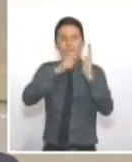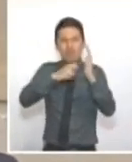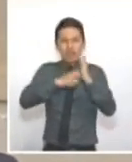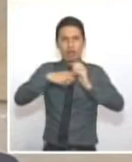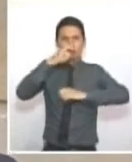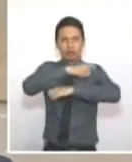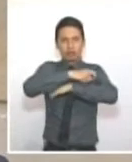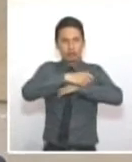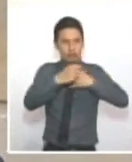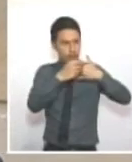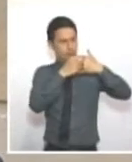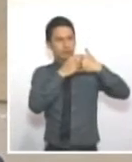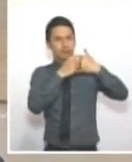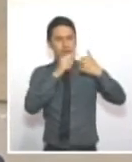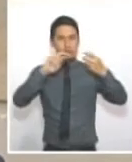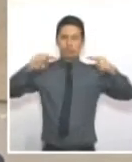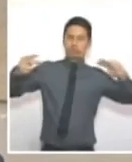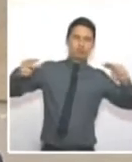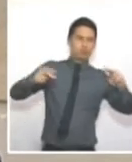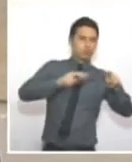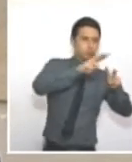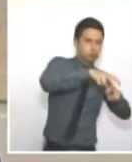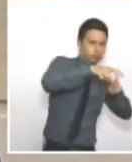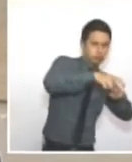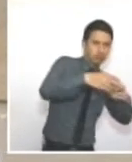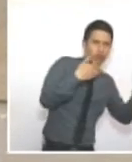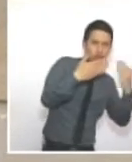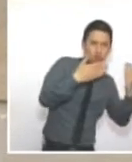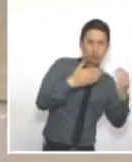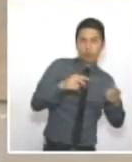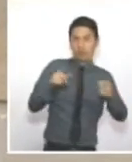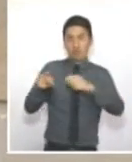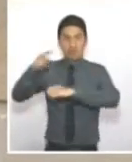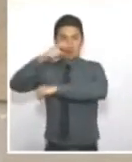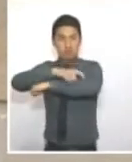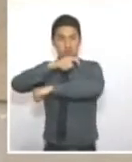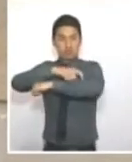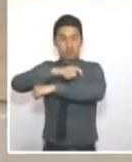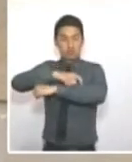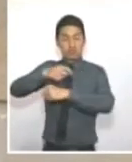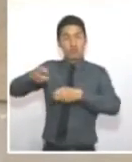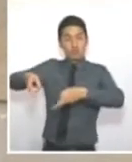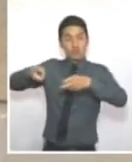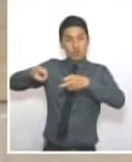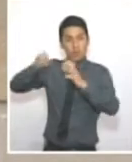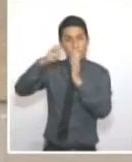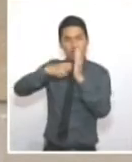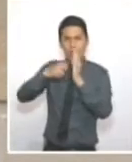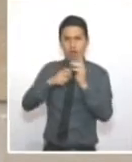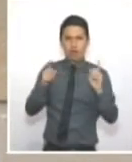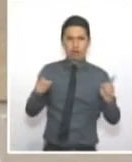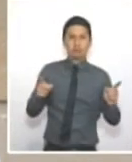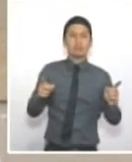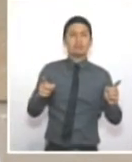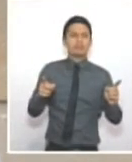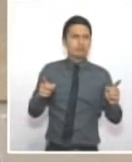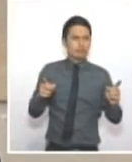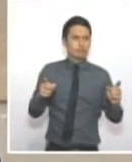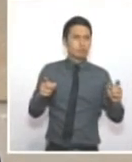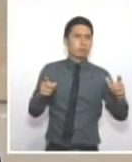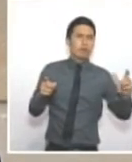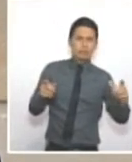de devastación, un mapa de un país que no quisiéramos dejarle a los que vengan después de